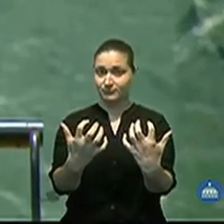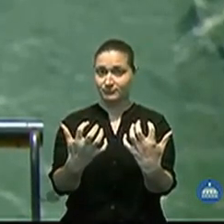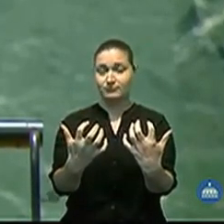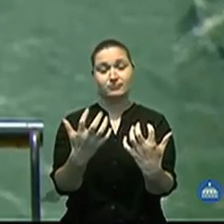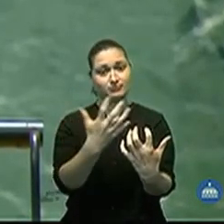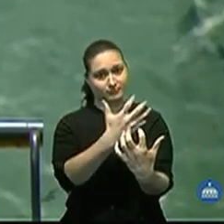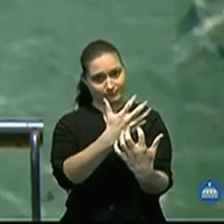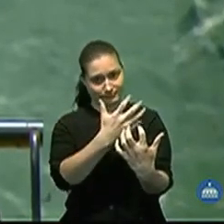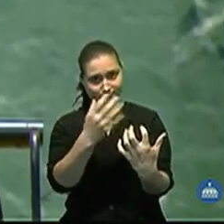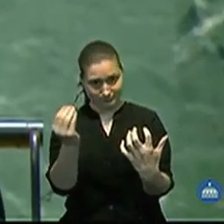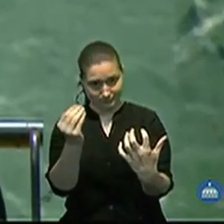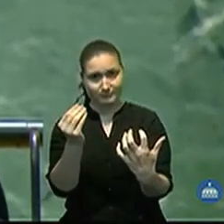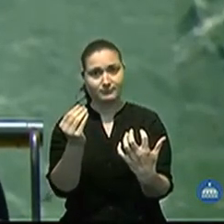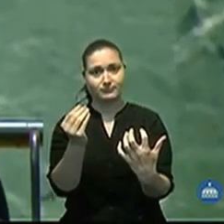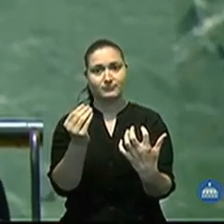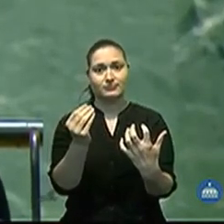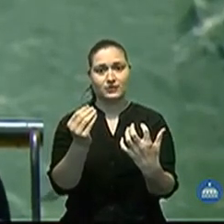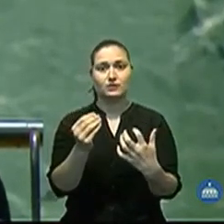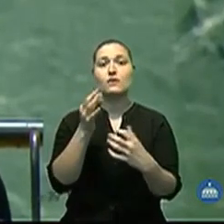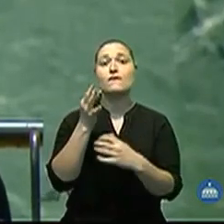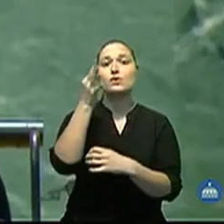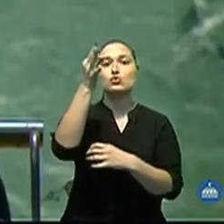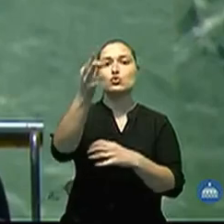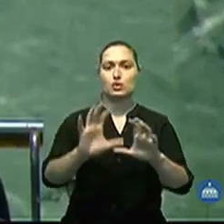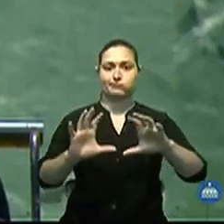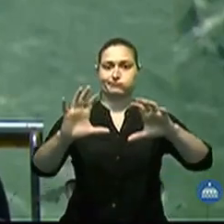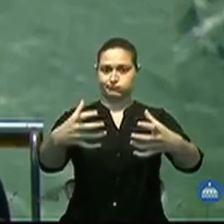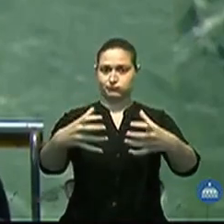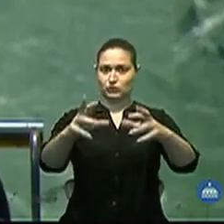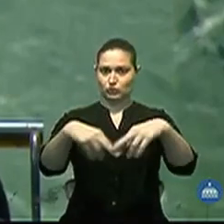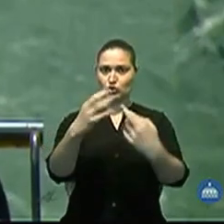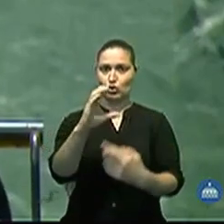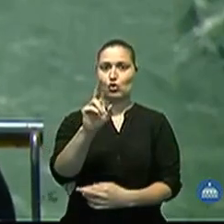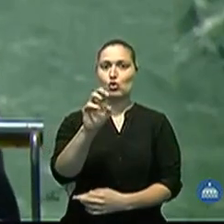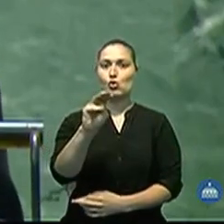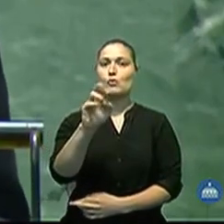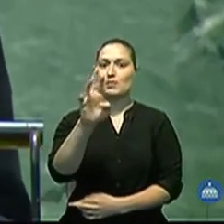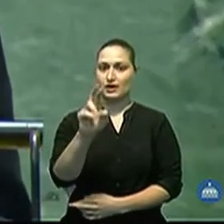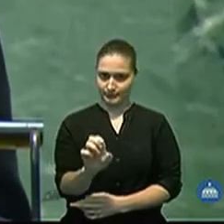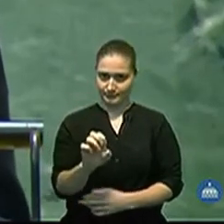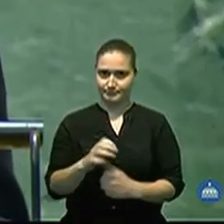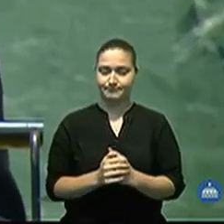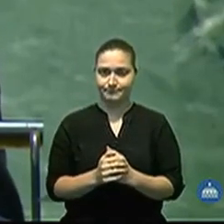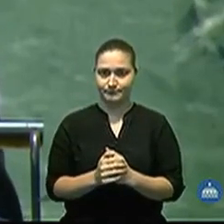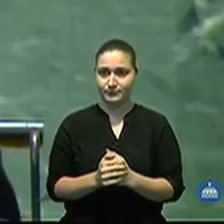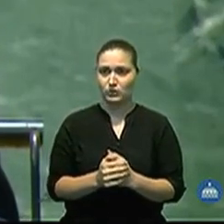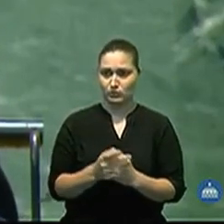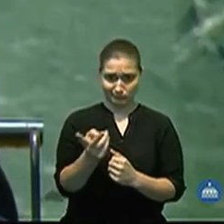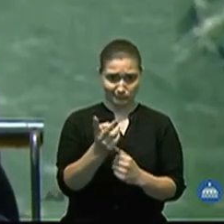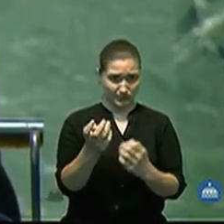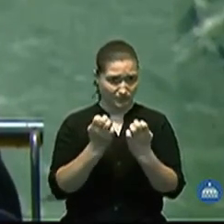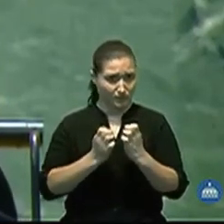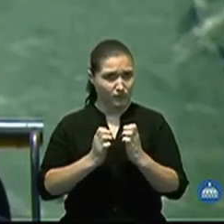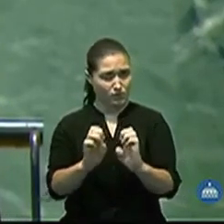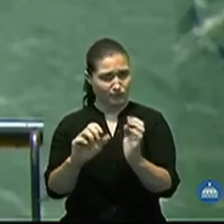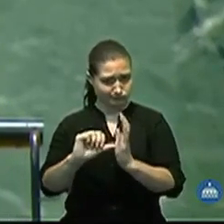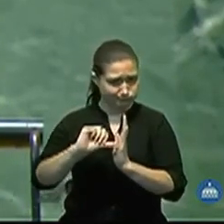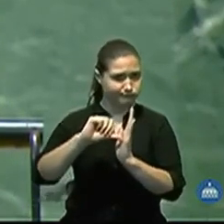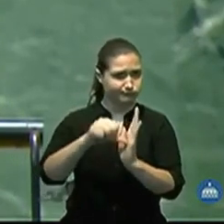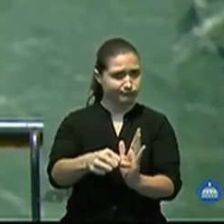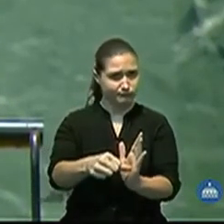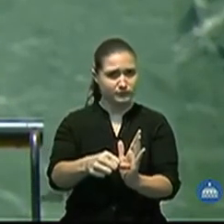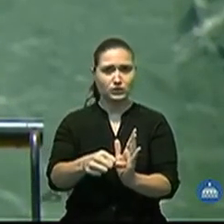reciente finalizada Cumbre del Futuro. Este ambicioso esfuerzo ha enfatizado la necesidad de fortalecer